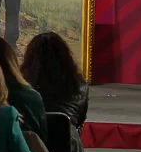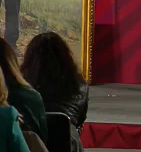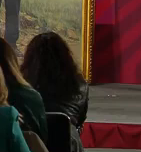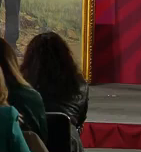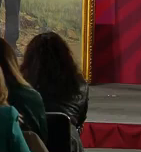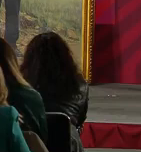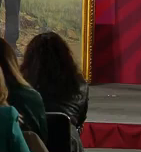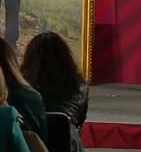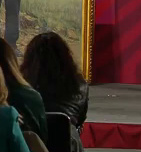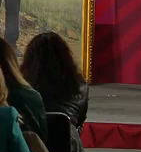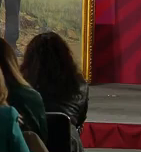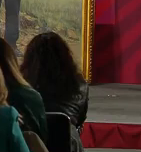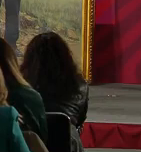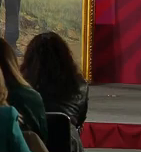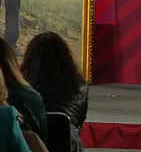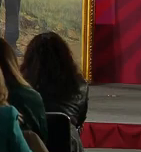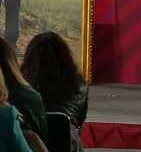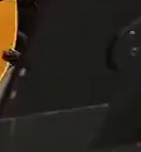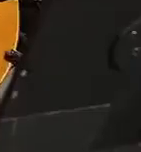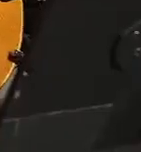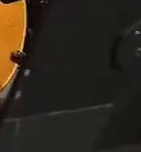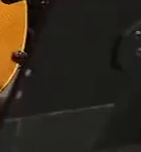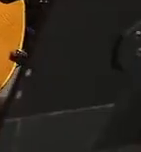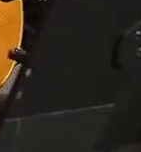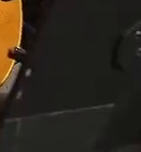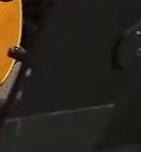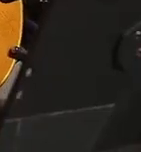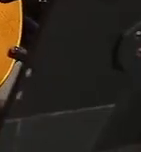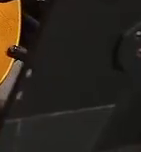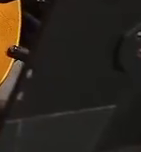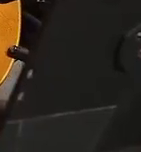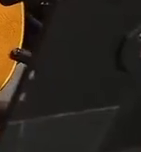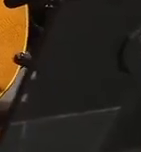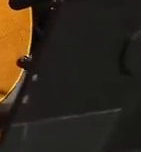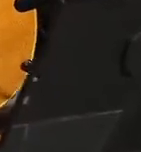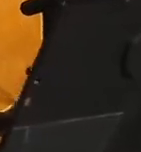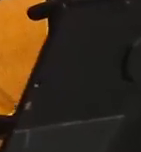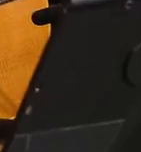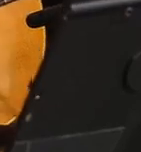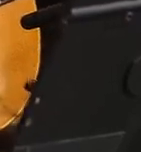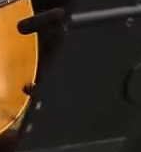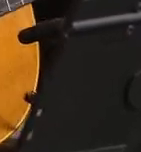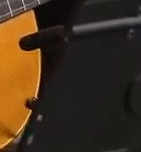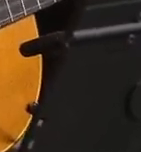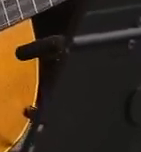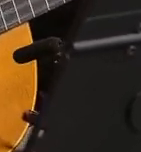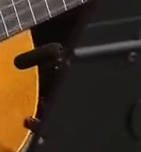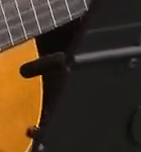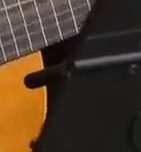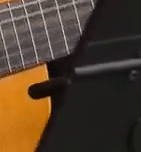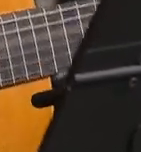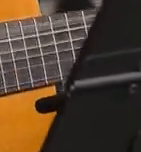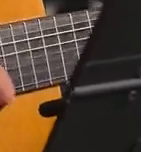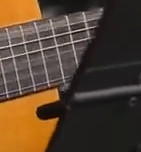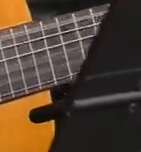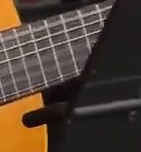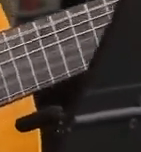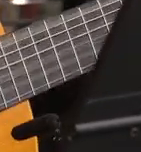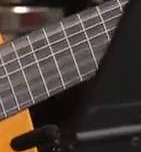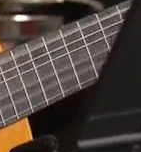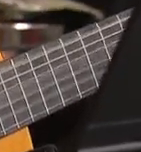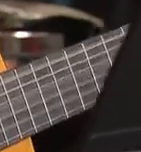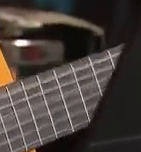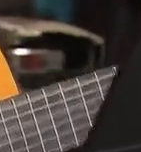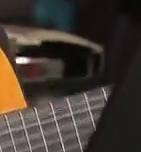baña con tu luz mi cuerpo, purifica mis